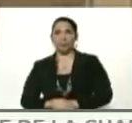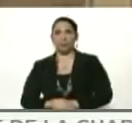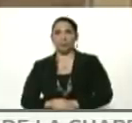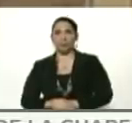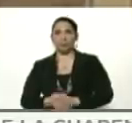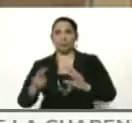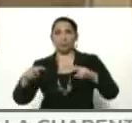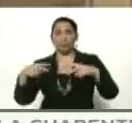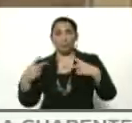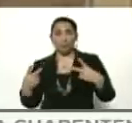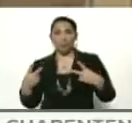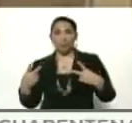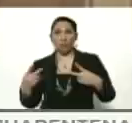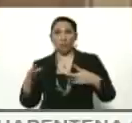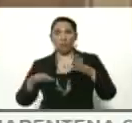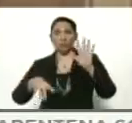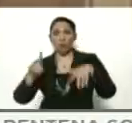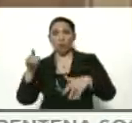Nuevos casos,